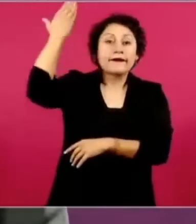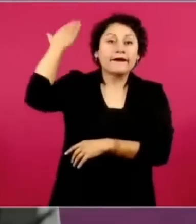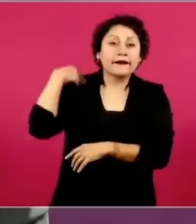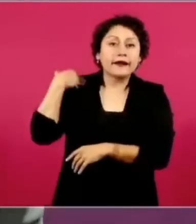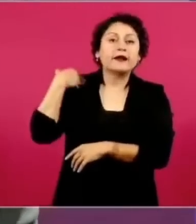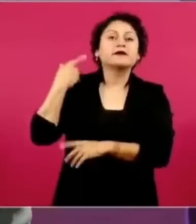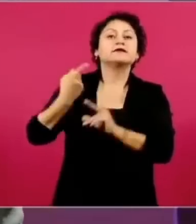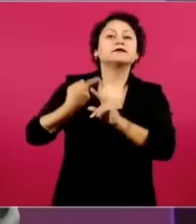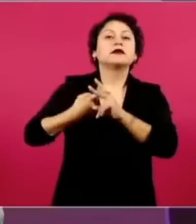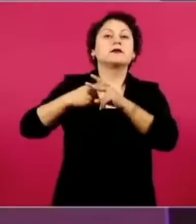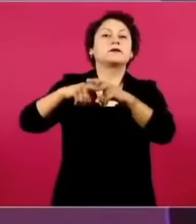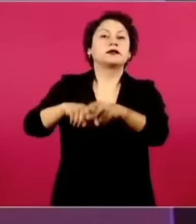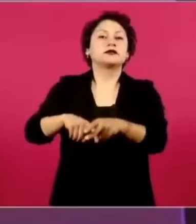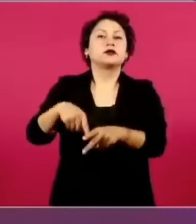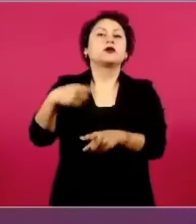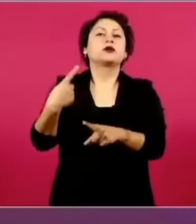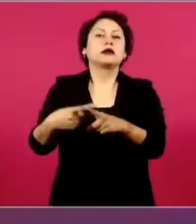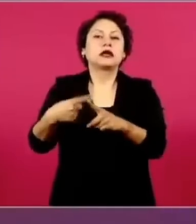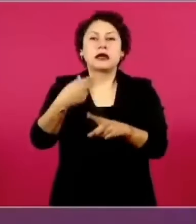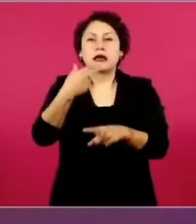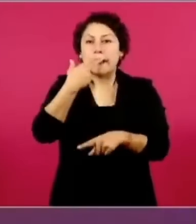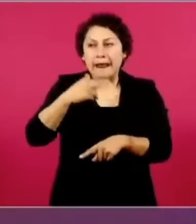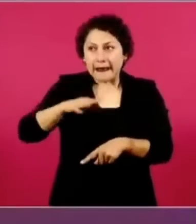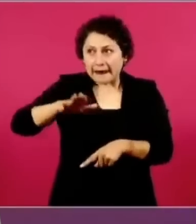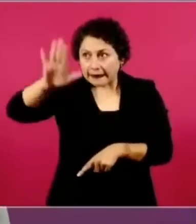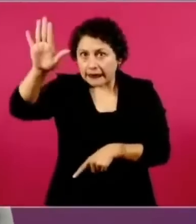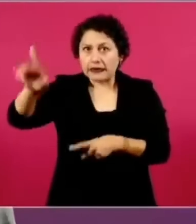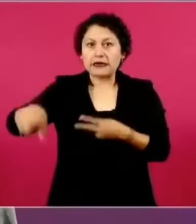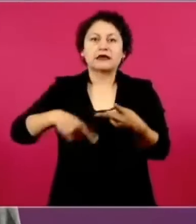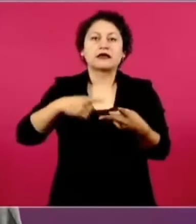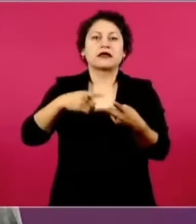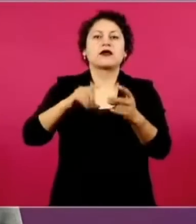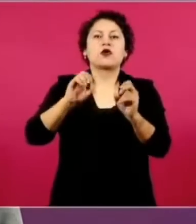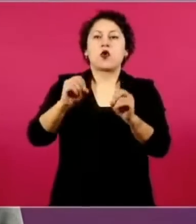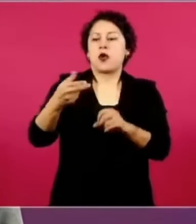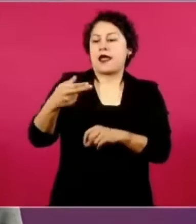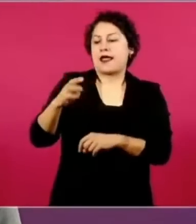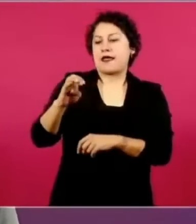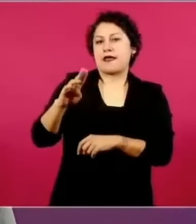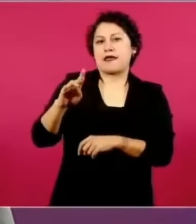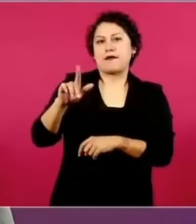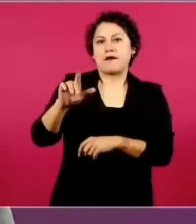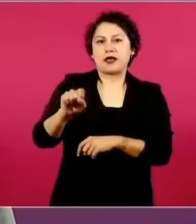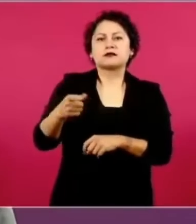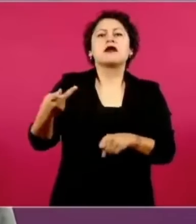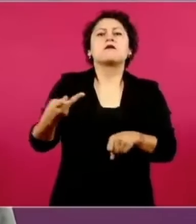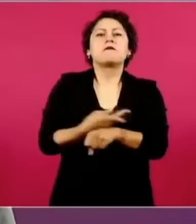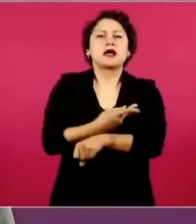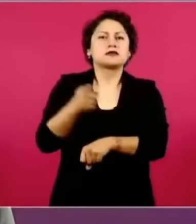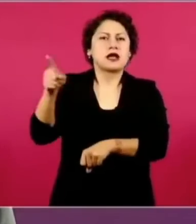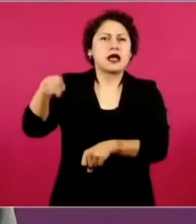el control mediante la propaganda